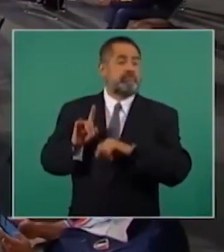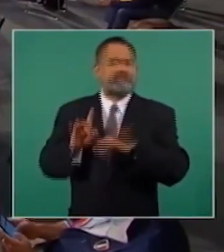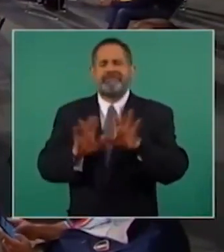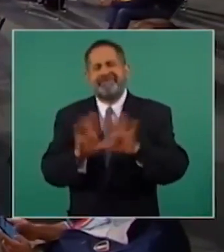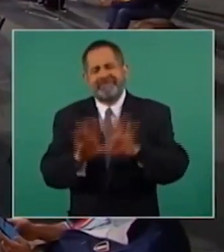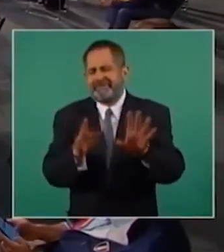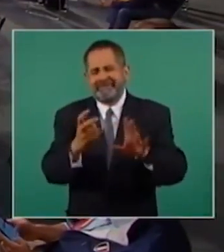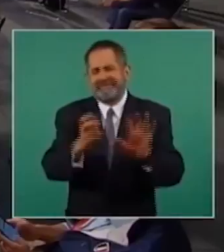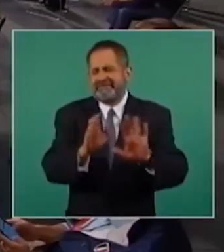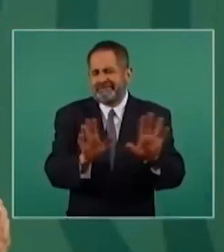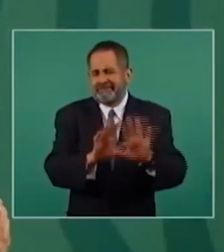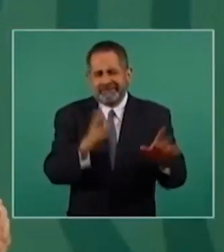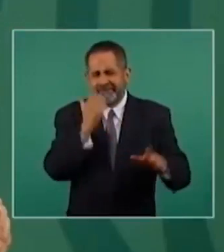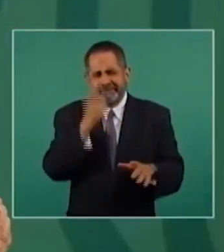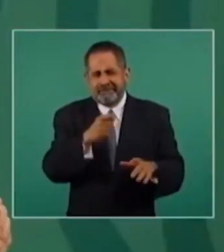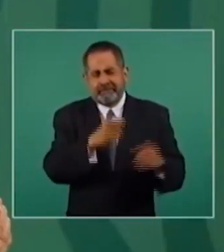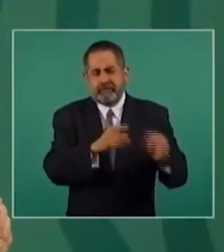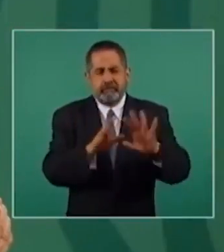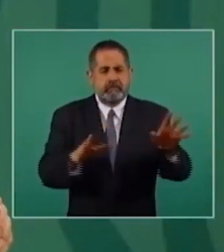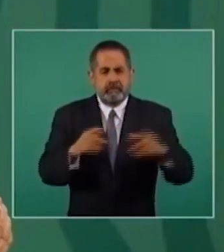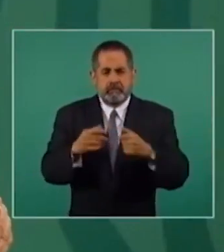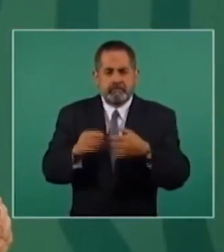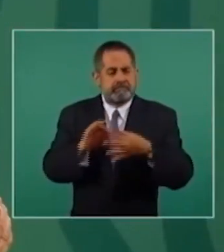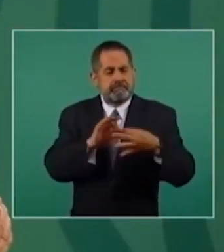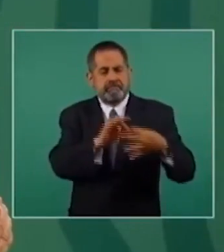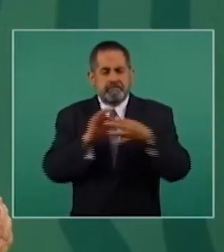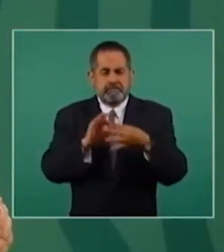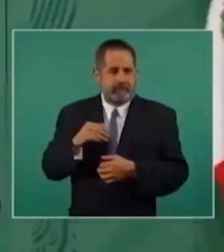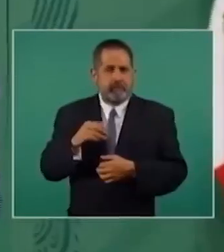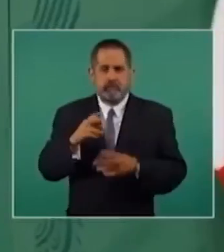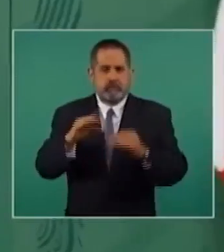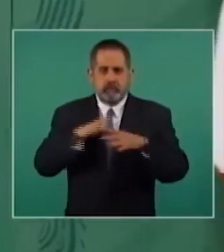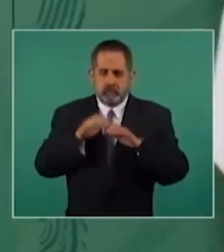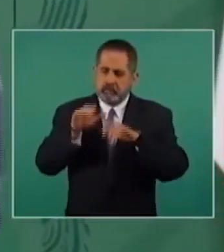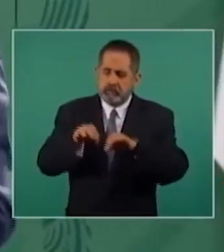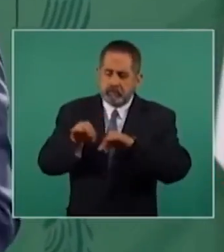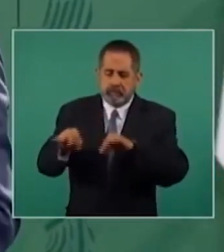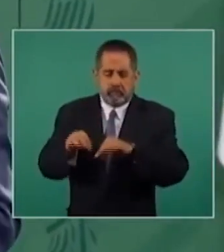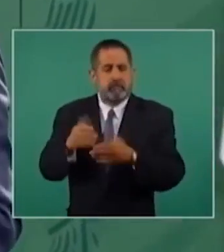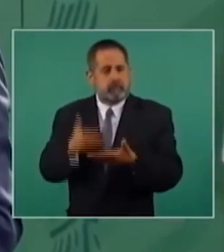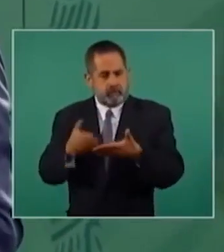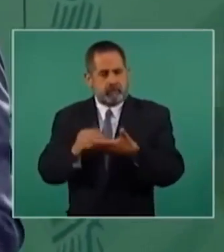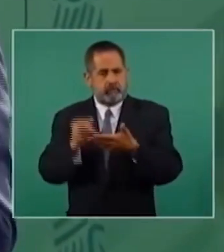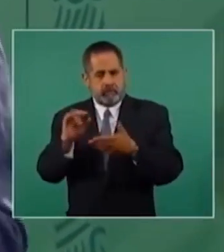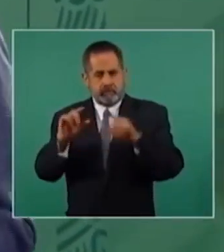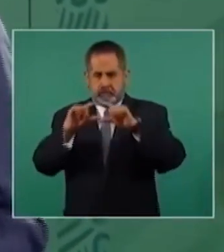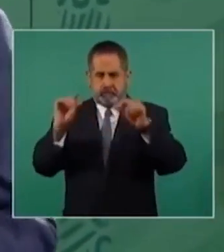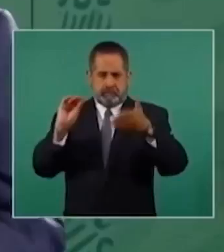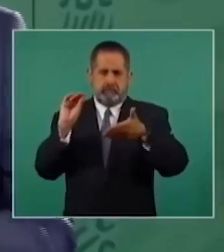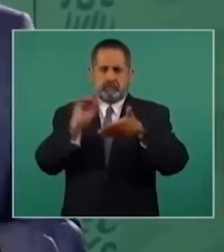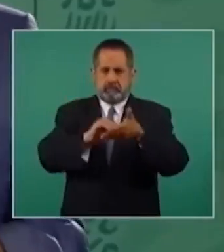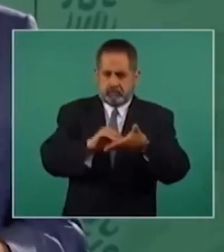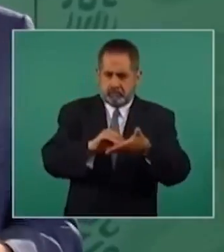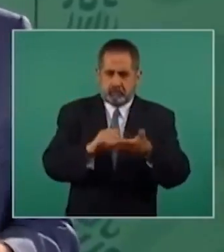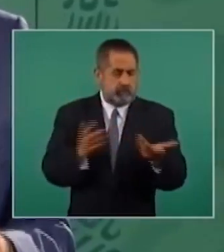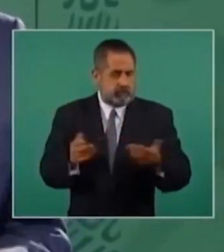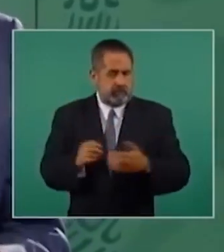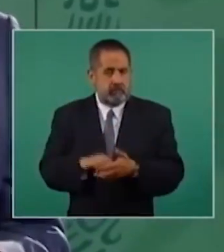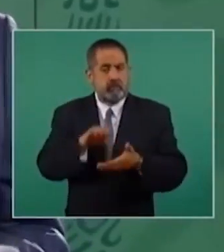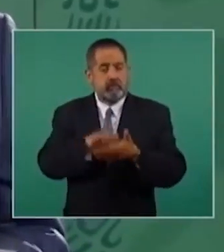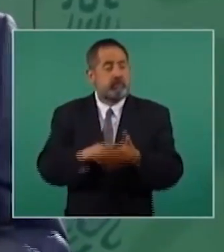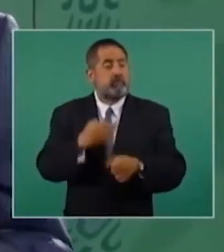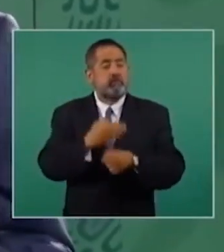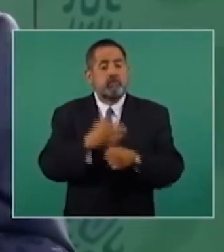eso. Queremos cooperación para el desarrollo. Ahora sí. El mandatario se refería al Plan Mérida, programa de